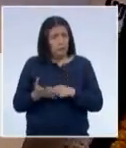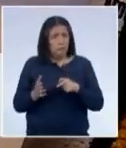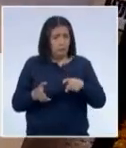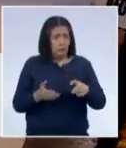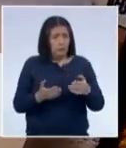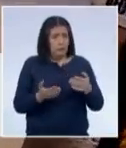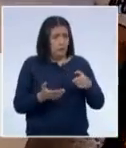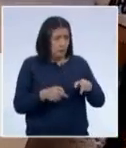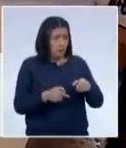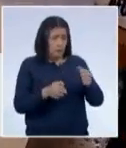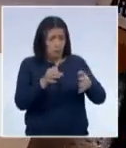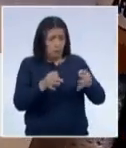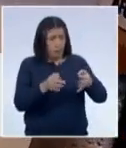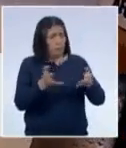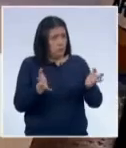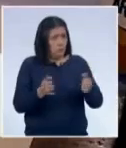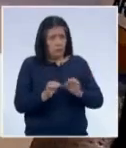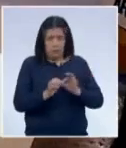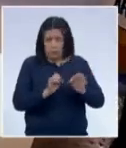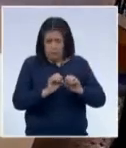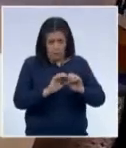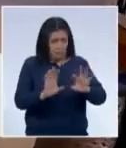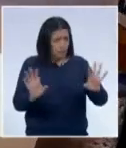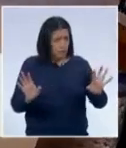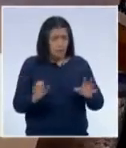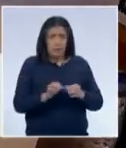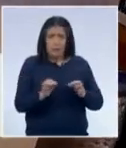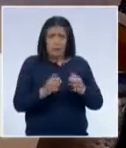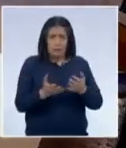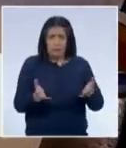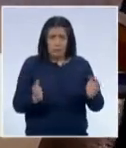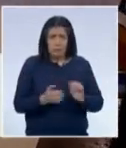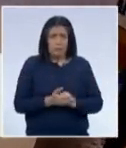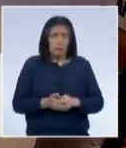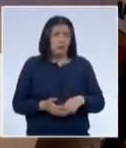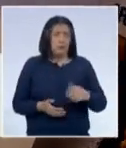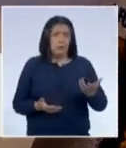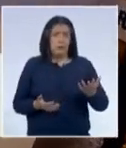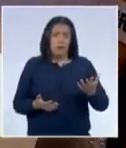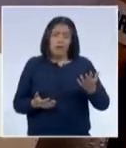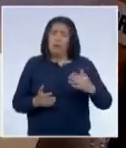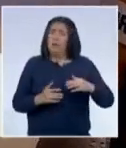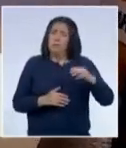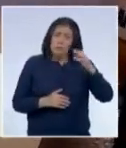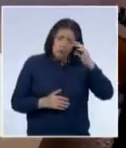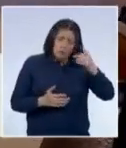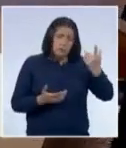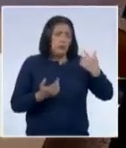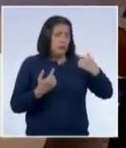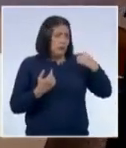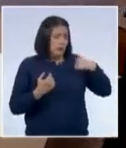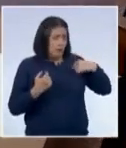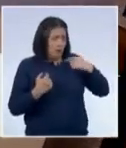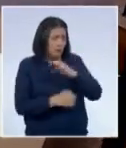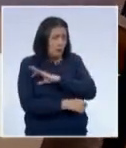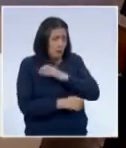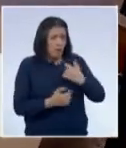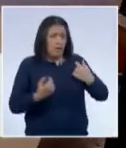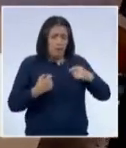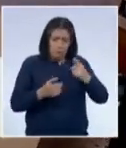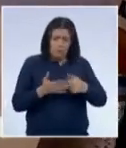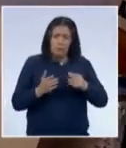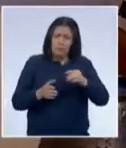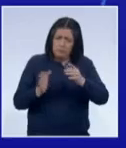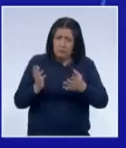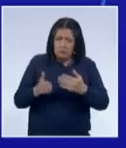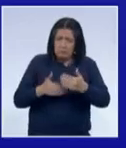tema haya justicia y total transparencia entonces las autoridades competentes serán las que tengan que determinar el proceso que